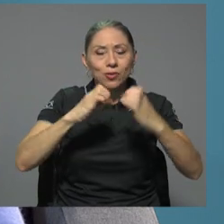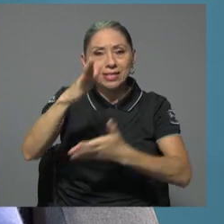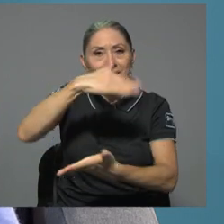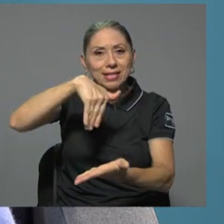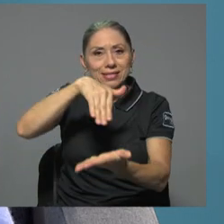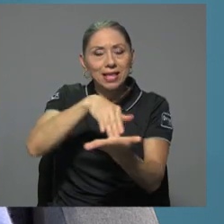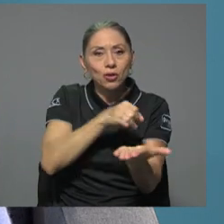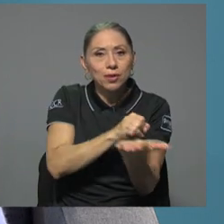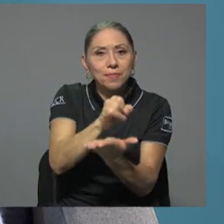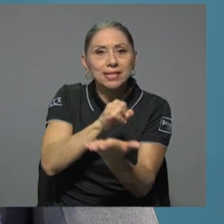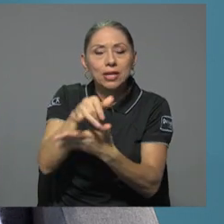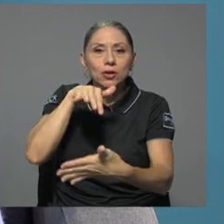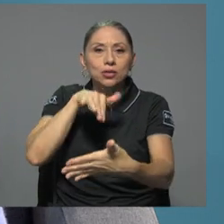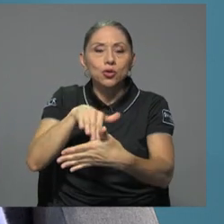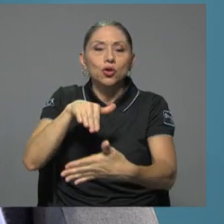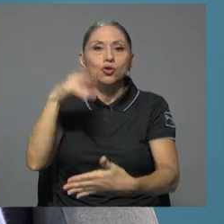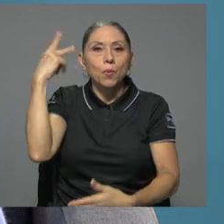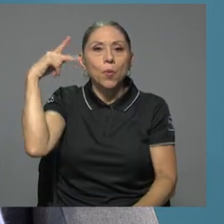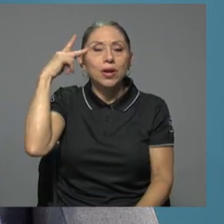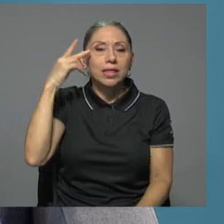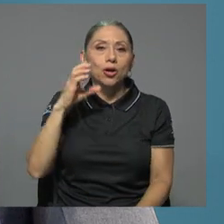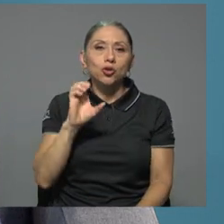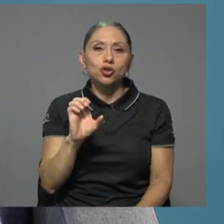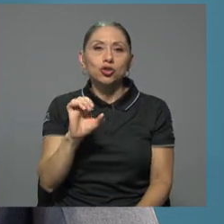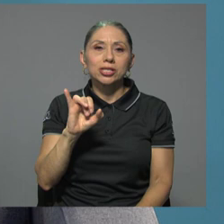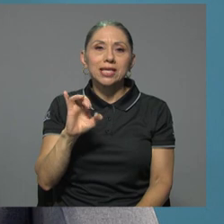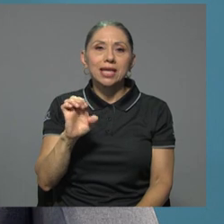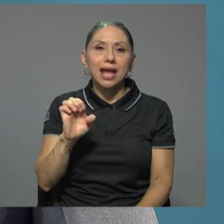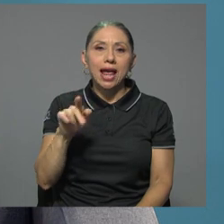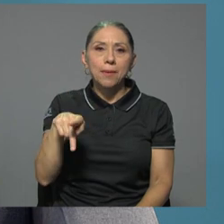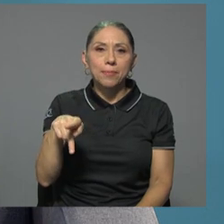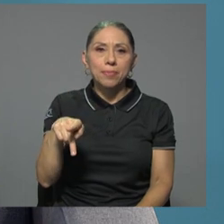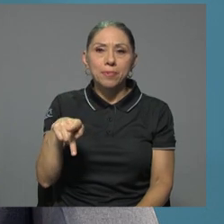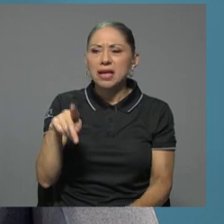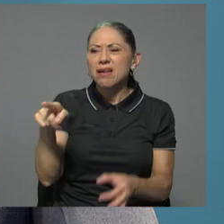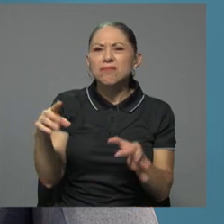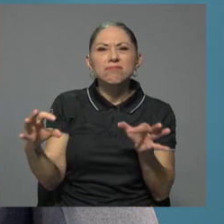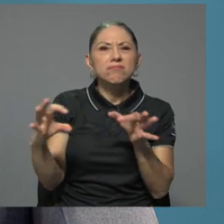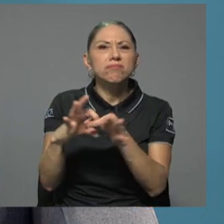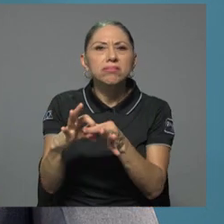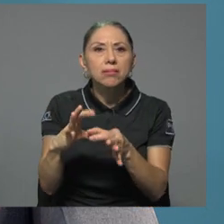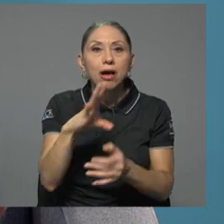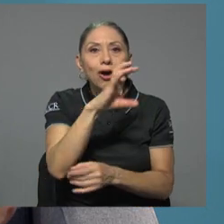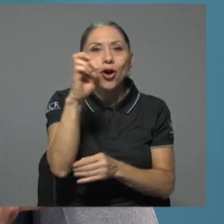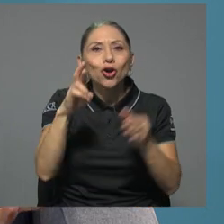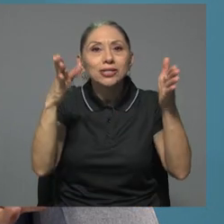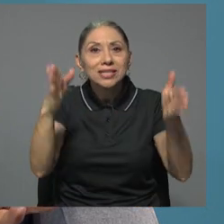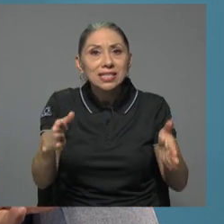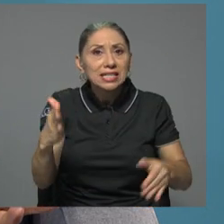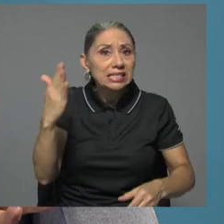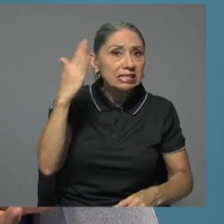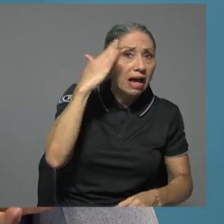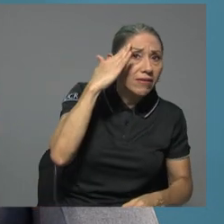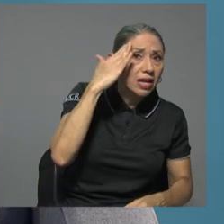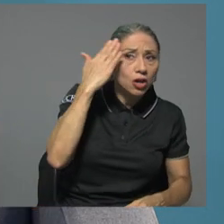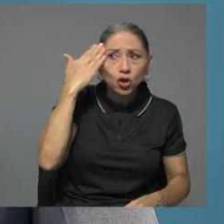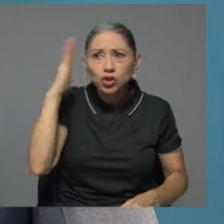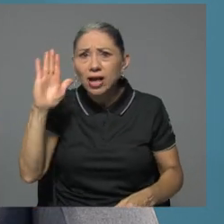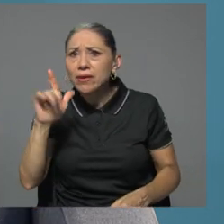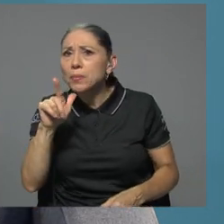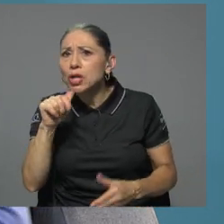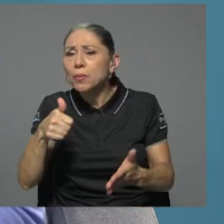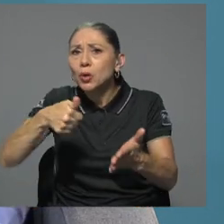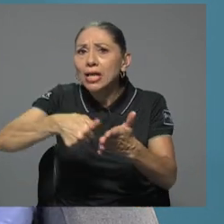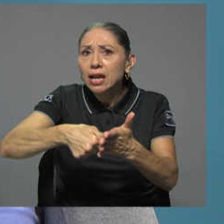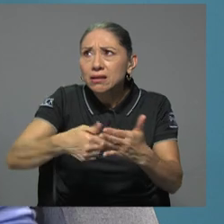investigación en estudios políticos 7 y tiene que ver con que bueno los costarricenses saben o no saben por quién votar a estas alturas